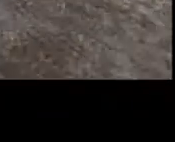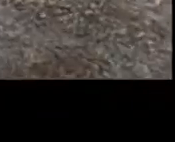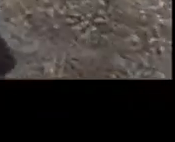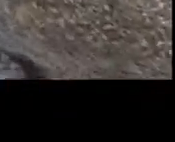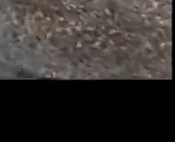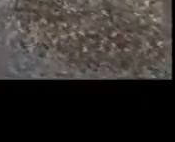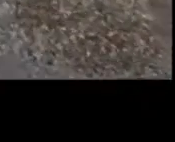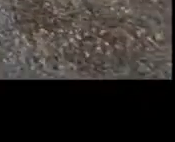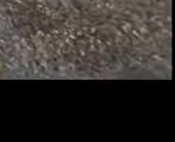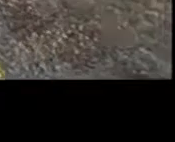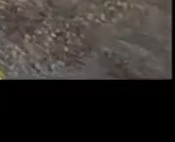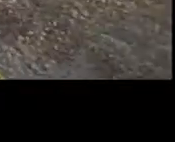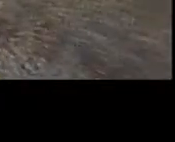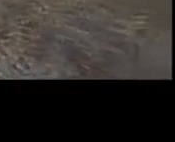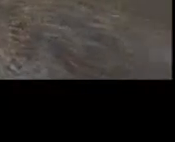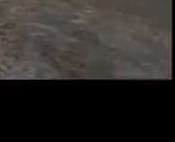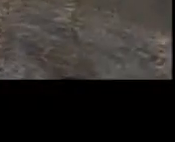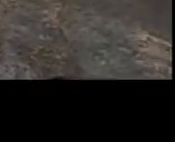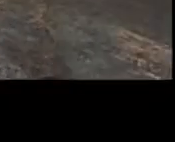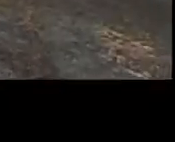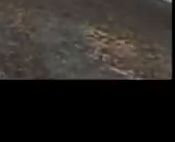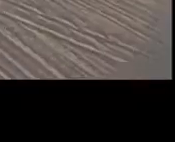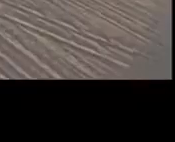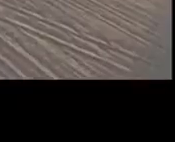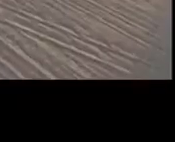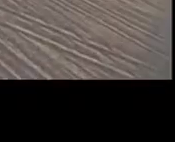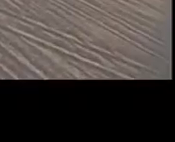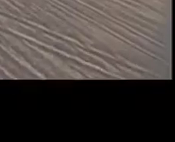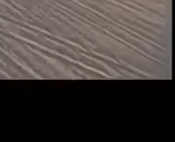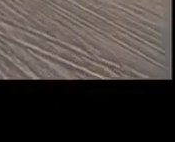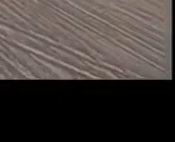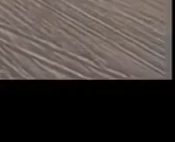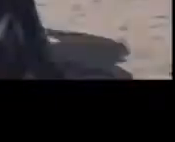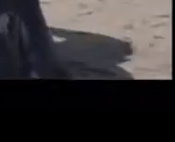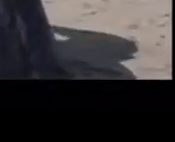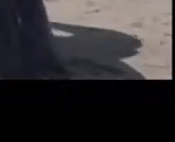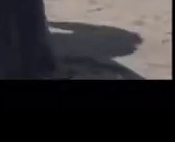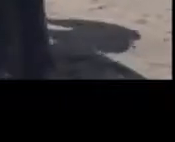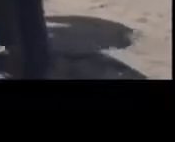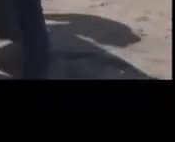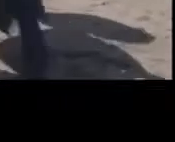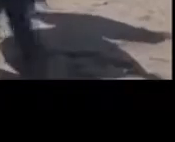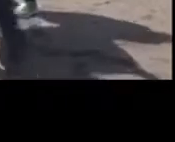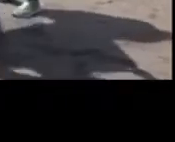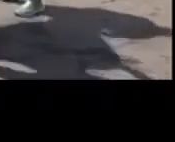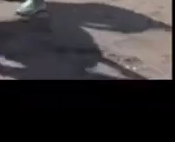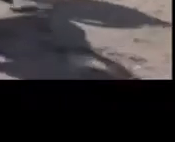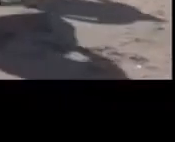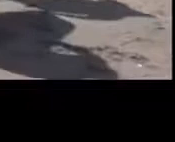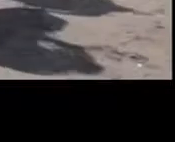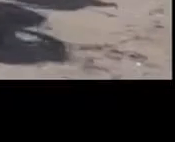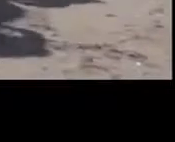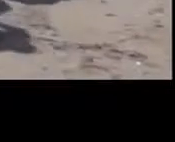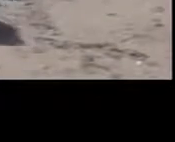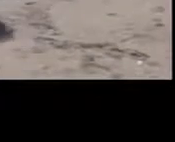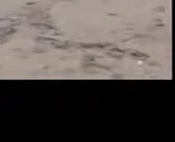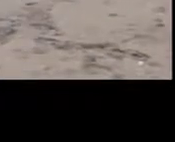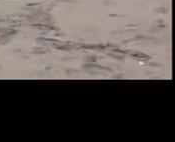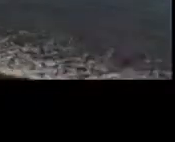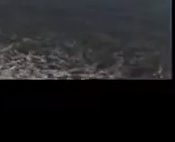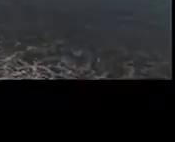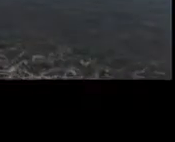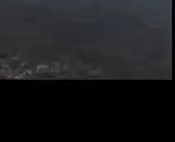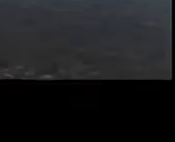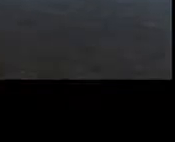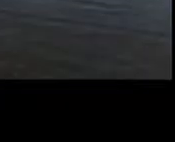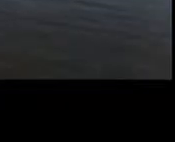Contaminación de nuestras playas. Protejamos los recursos naturales que la Madre Tierra nos da. Cuidar